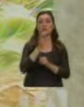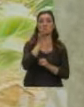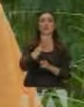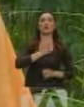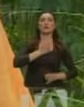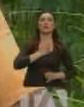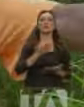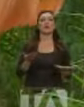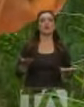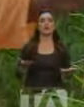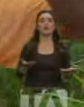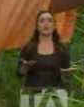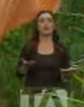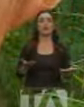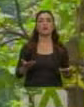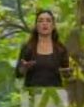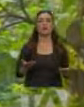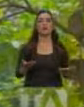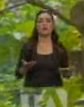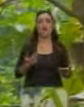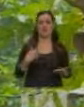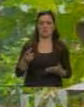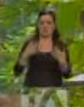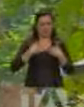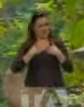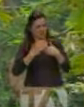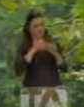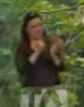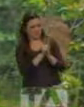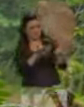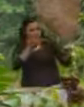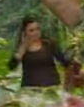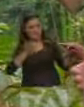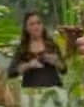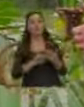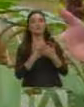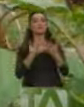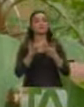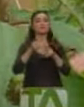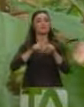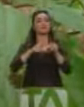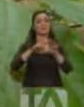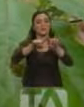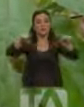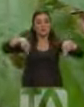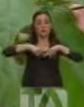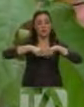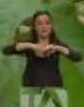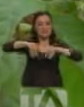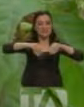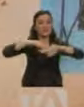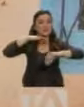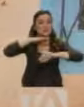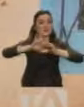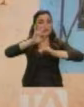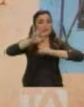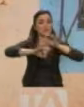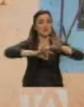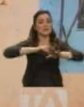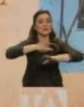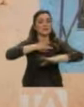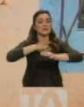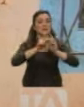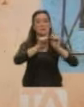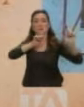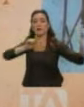suya, si es mía. Anda, mándame si quieres. Un poco más lejos de las piscinas de desechos petroleros, pero no tan lejos de la contaminación, se siente